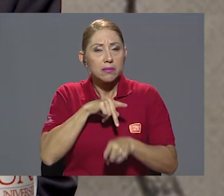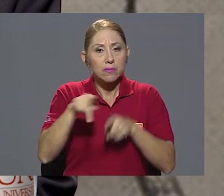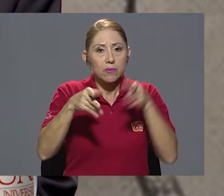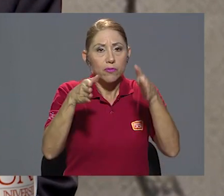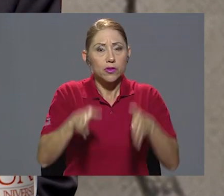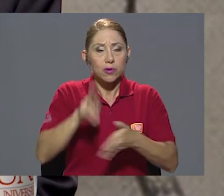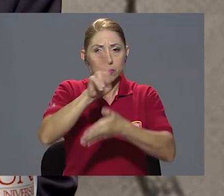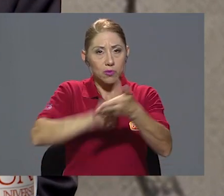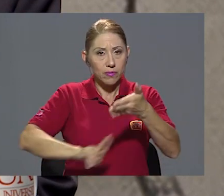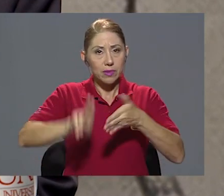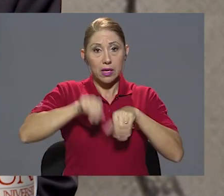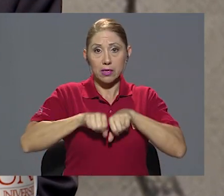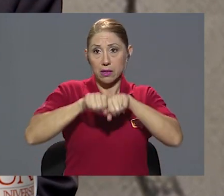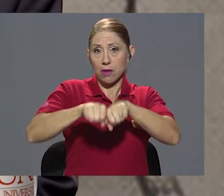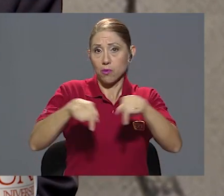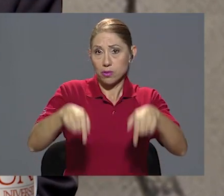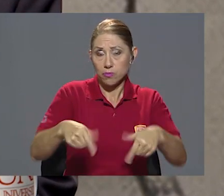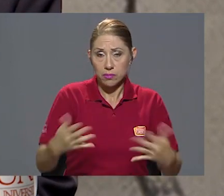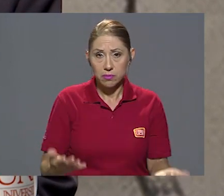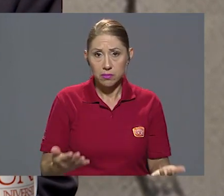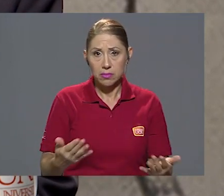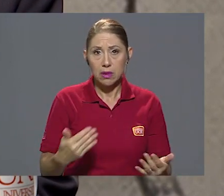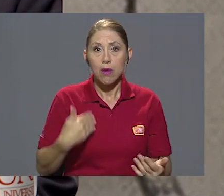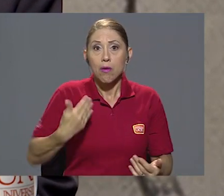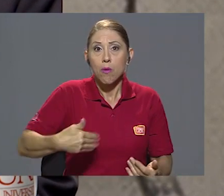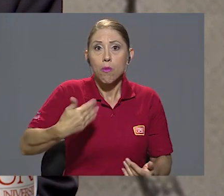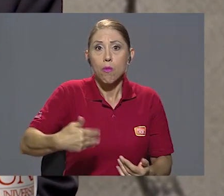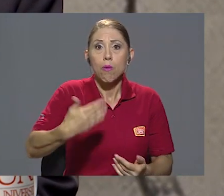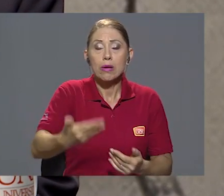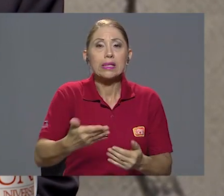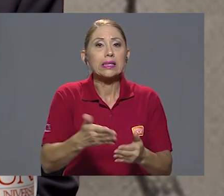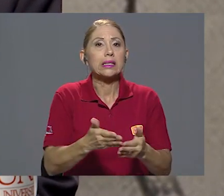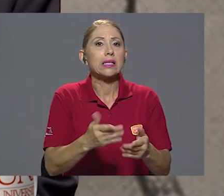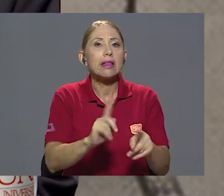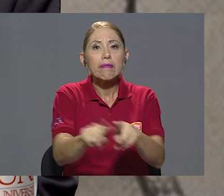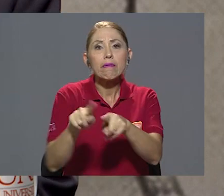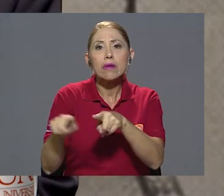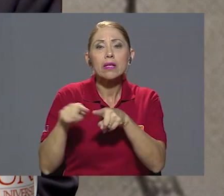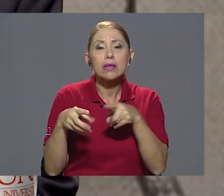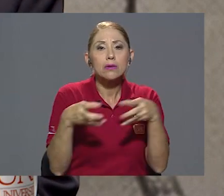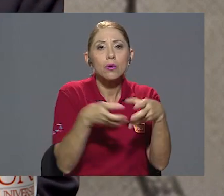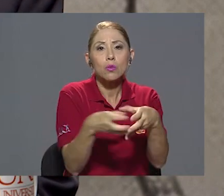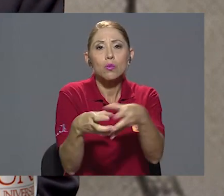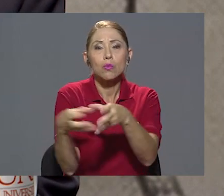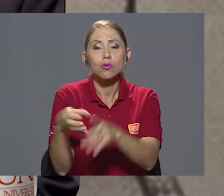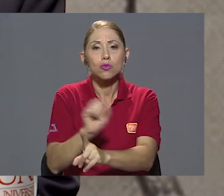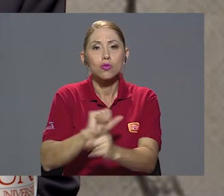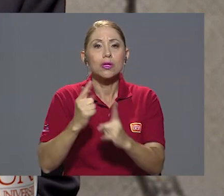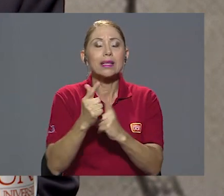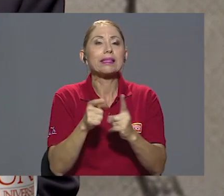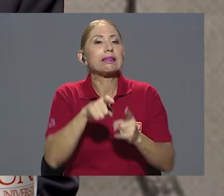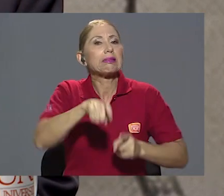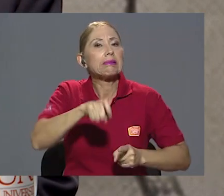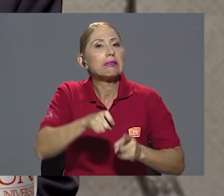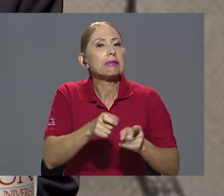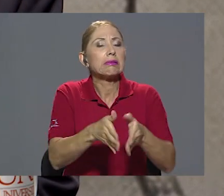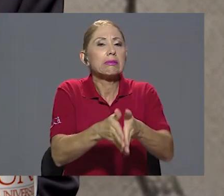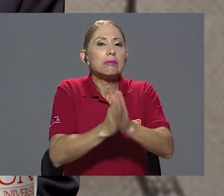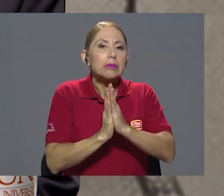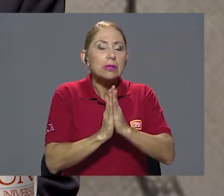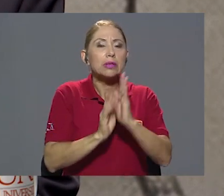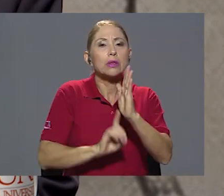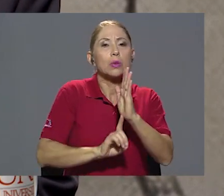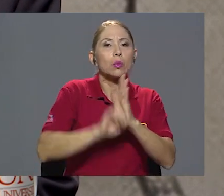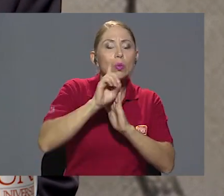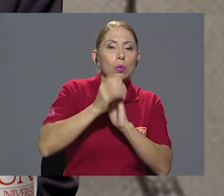profesionales universitarios que nosotros graduamos. Cada vez se solicita más de diferentes sectores sociales el desarrollo de